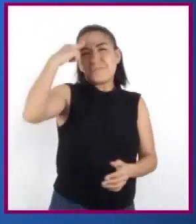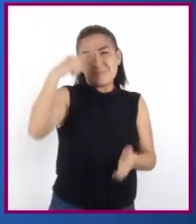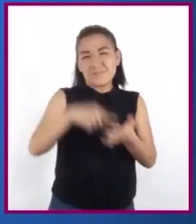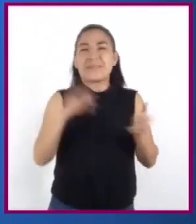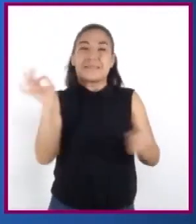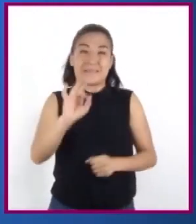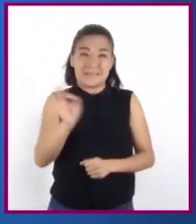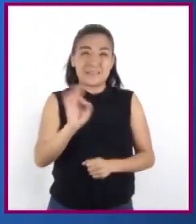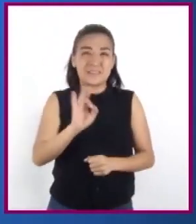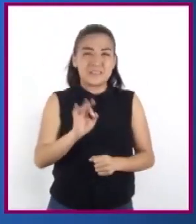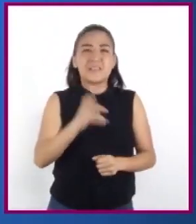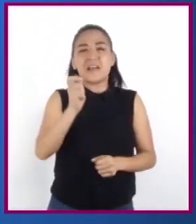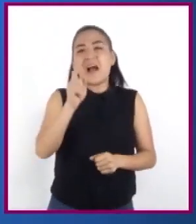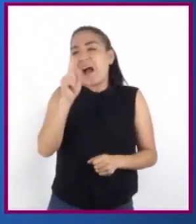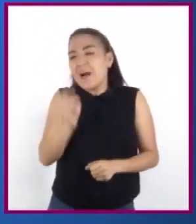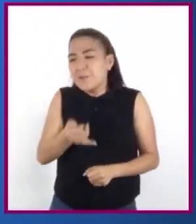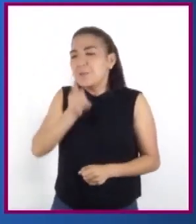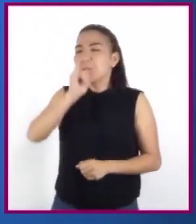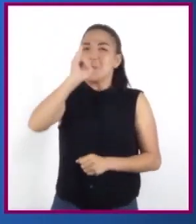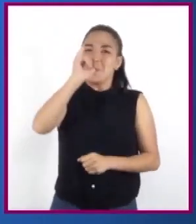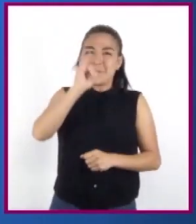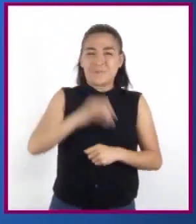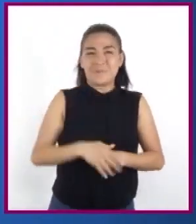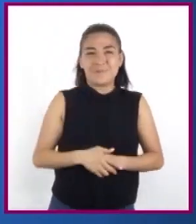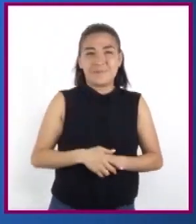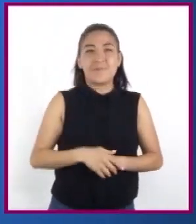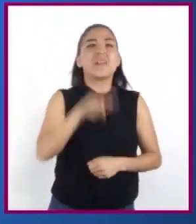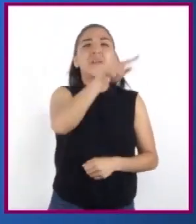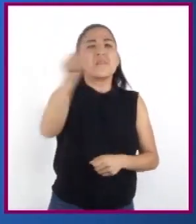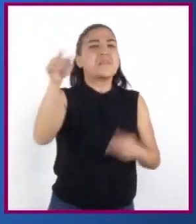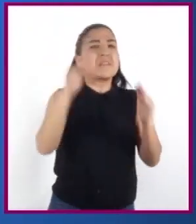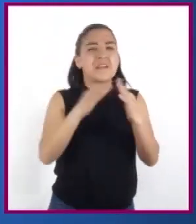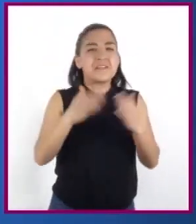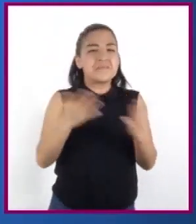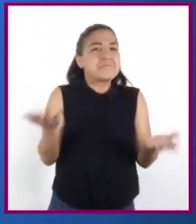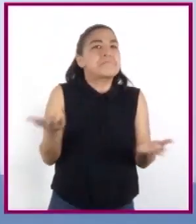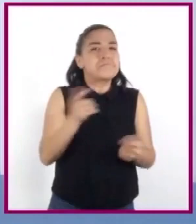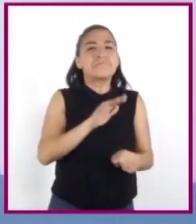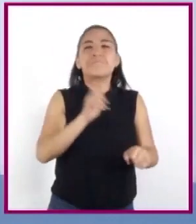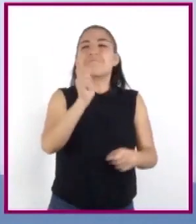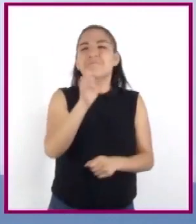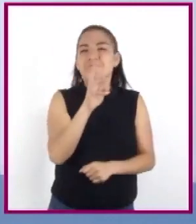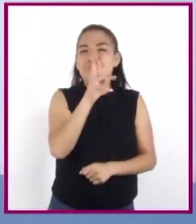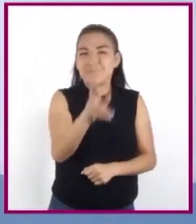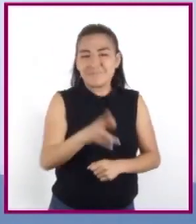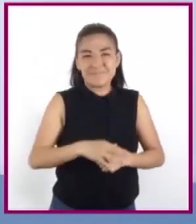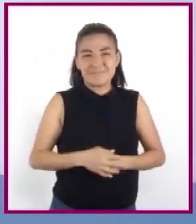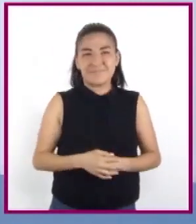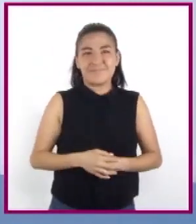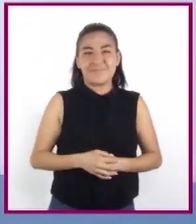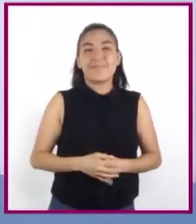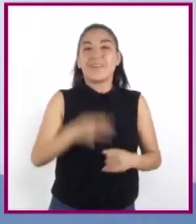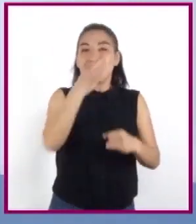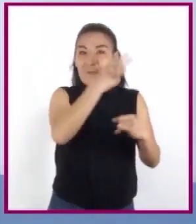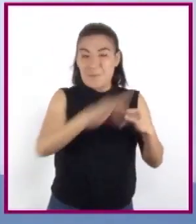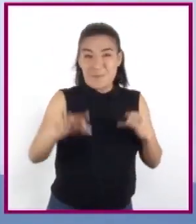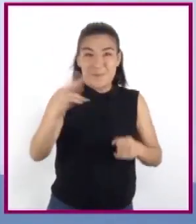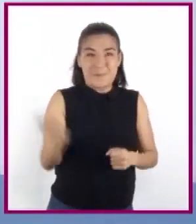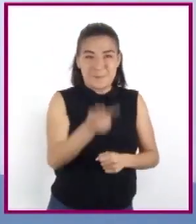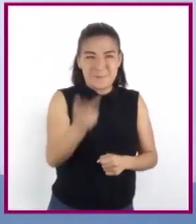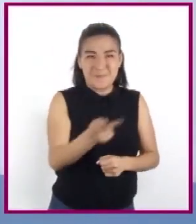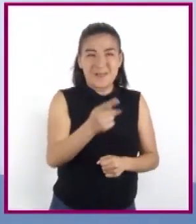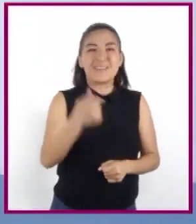probablemente se detuvo a tomar agua. En casa, ¿qué contestaron? La última pregunta